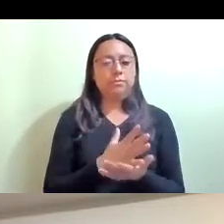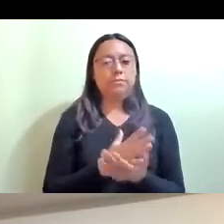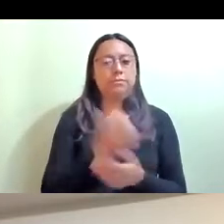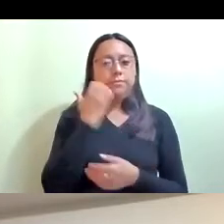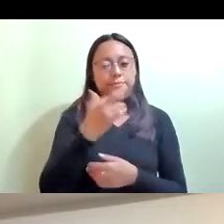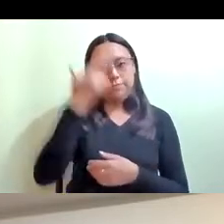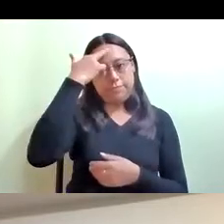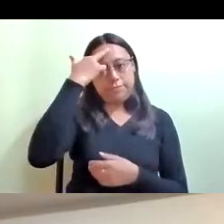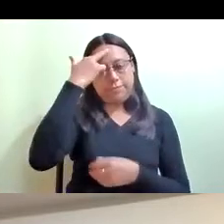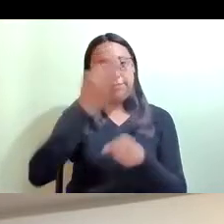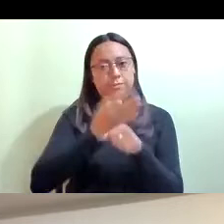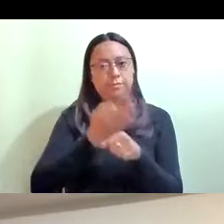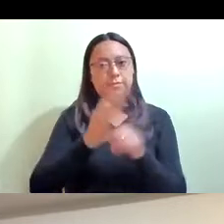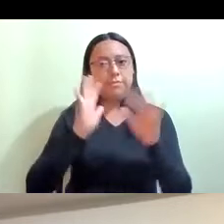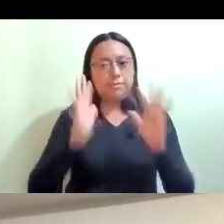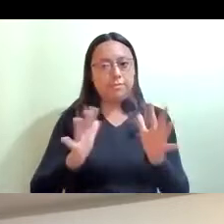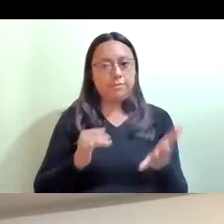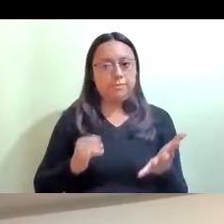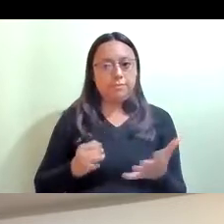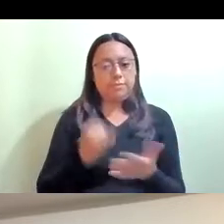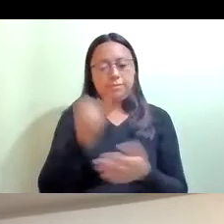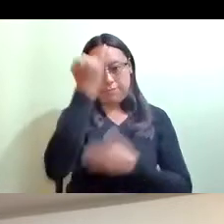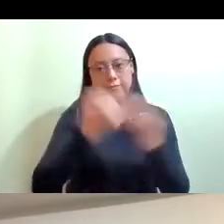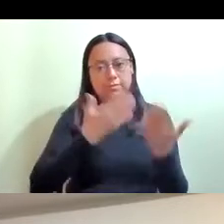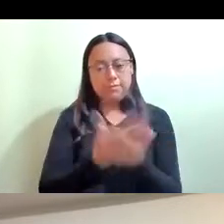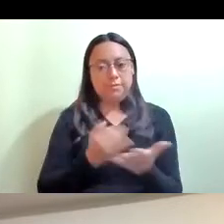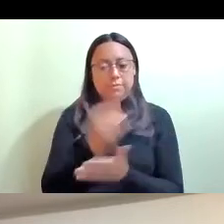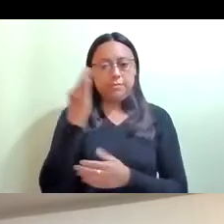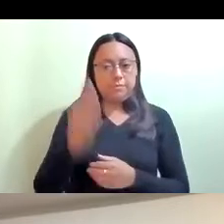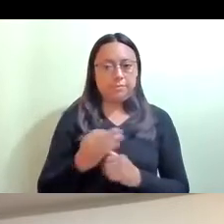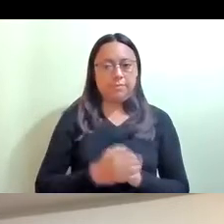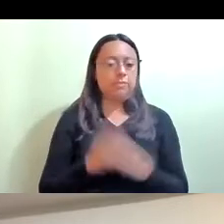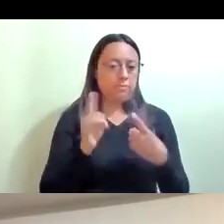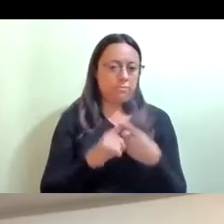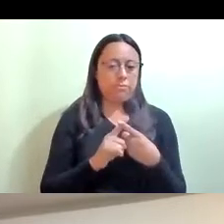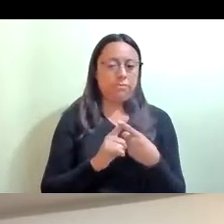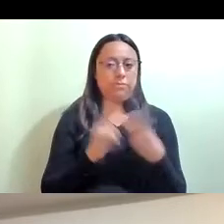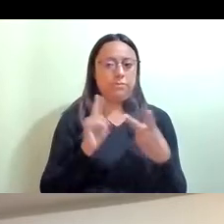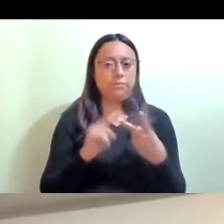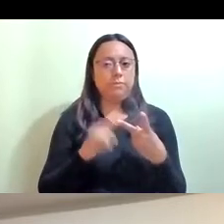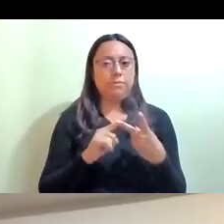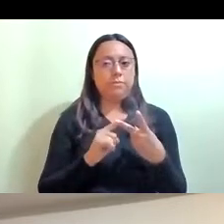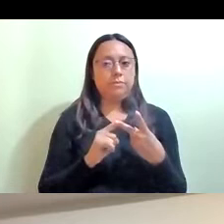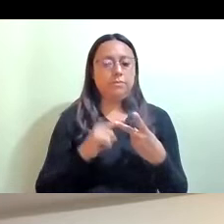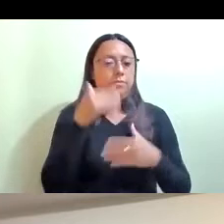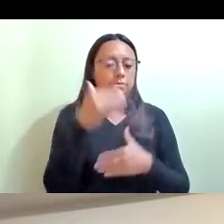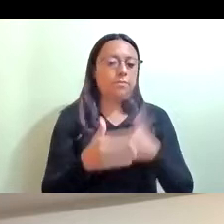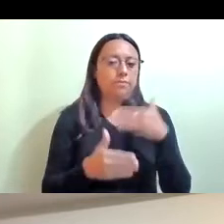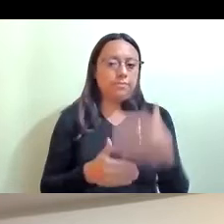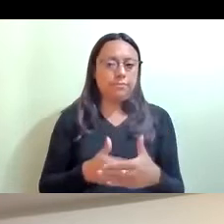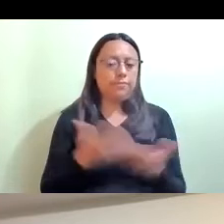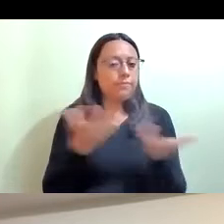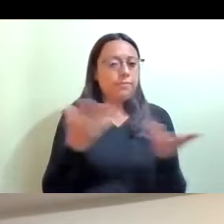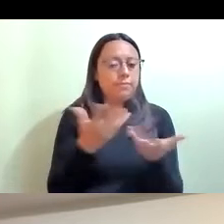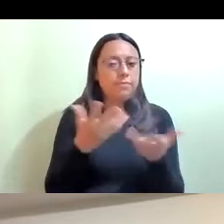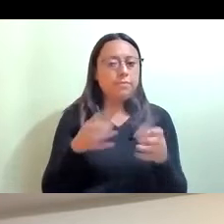que ya está dictaminada la iniciativa, eso por un lado, y por el otro lado, es el procedimiento que se ha llevado a cabo